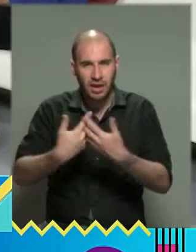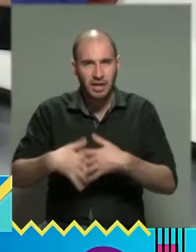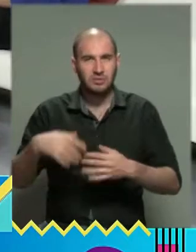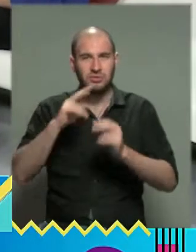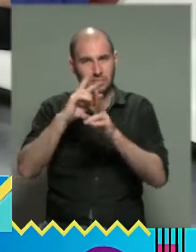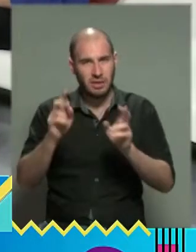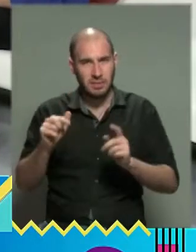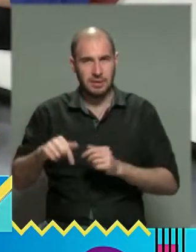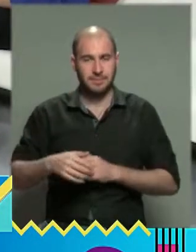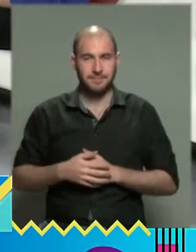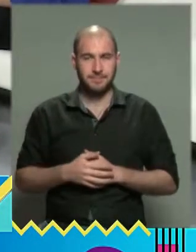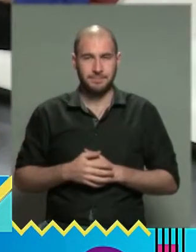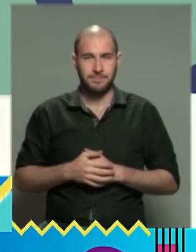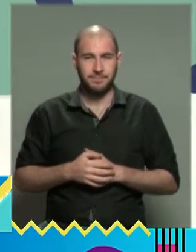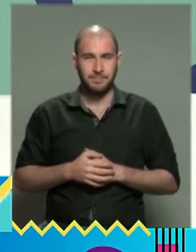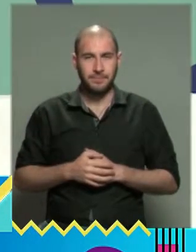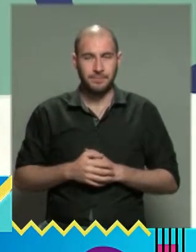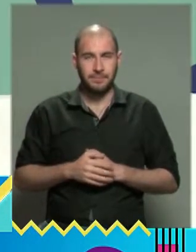estos temas. Y